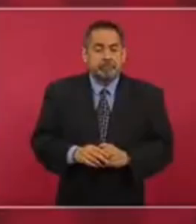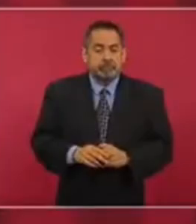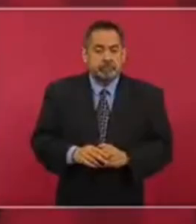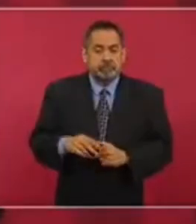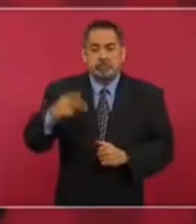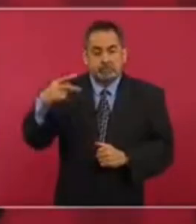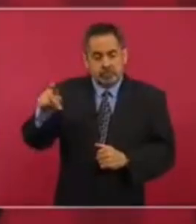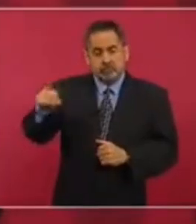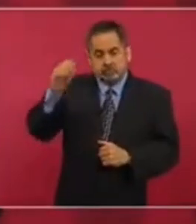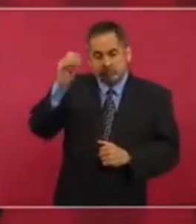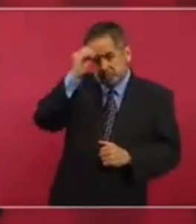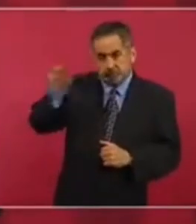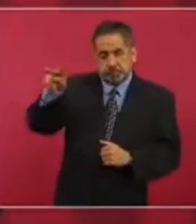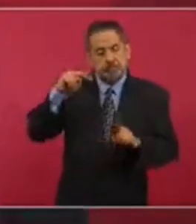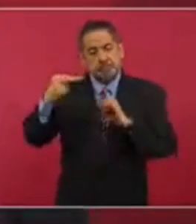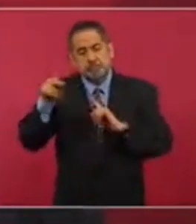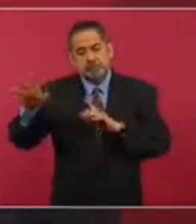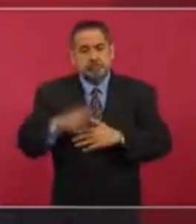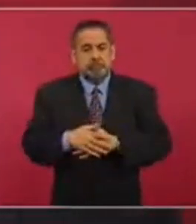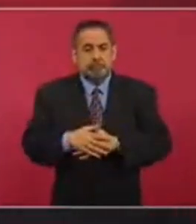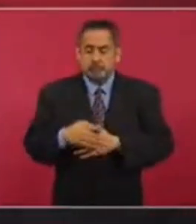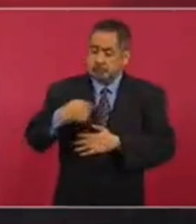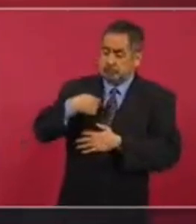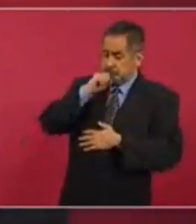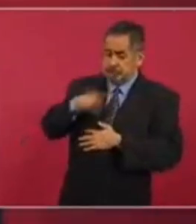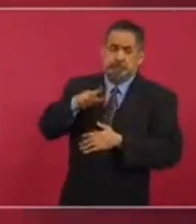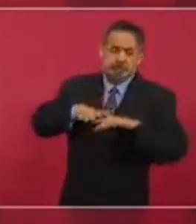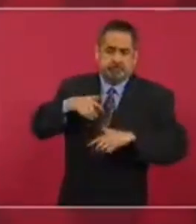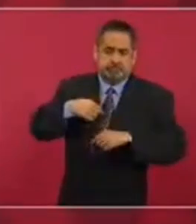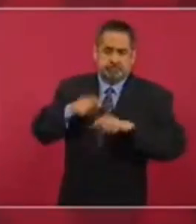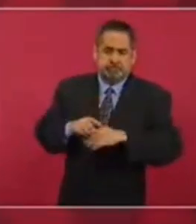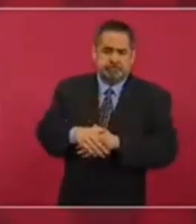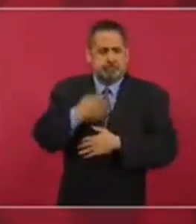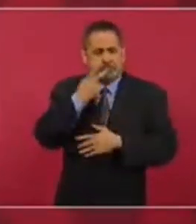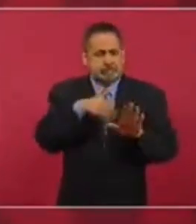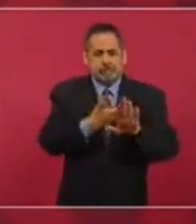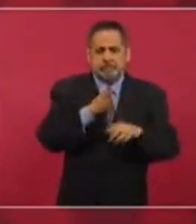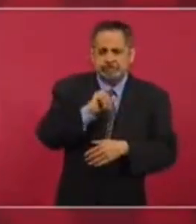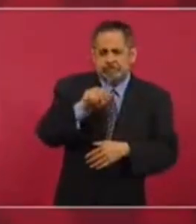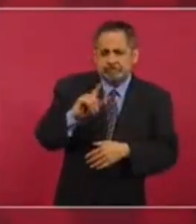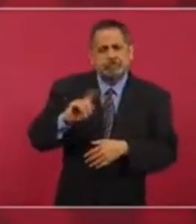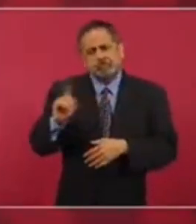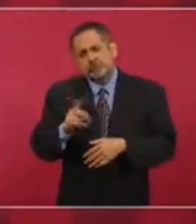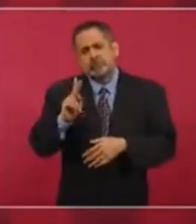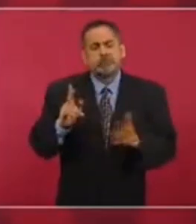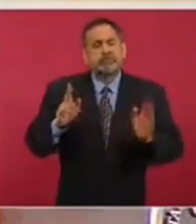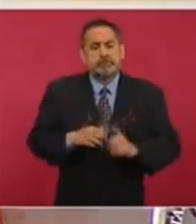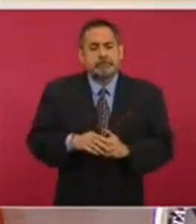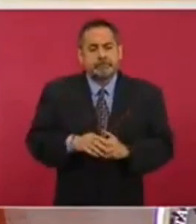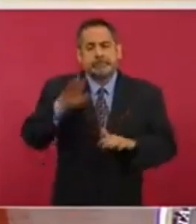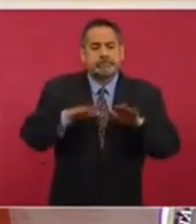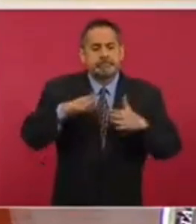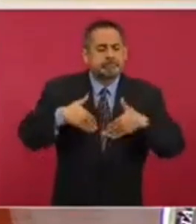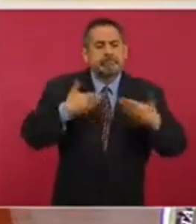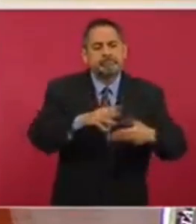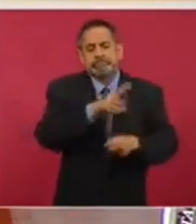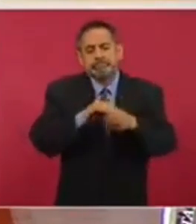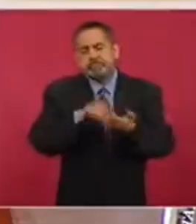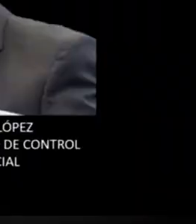es su visión de las cosas. Yo también a veces, ¿no? No es que hable mal, pero no les tengo